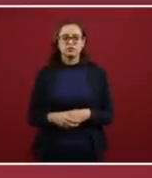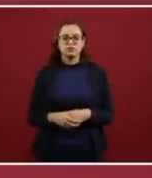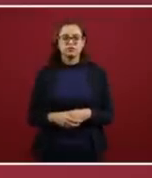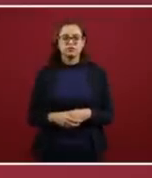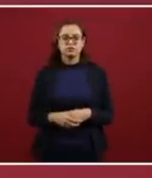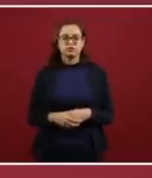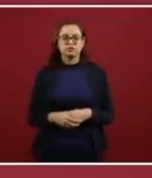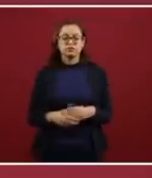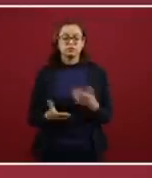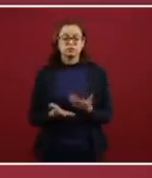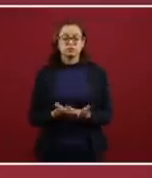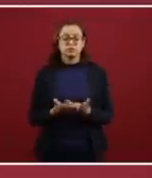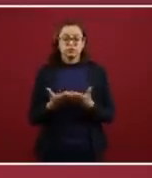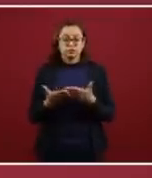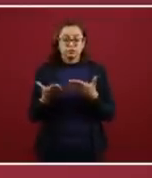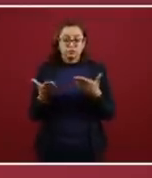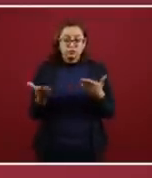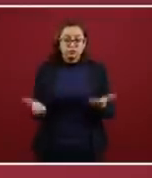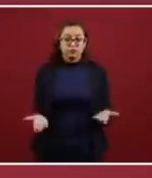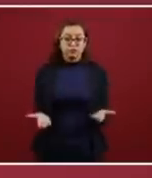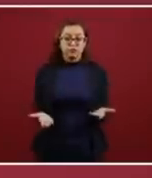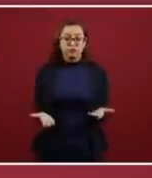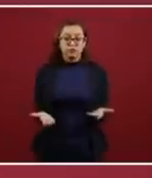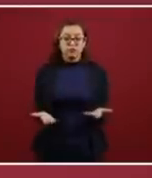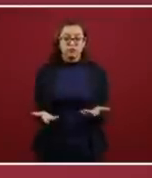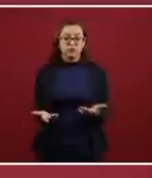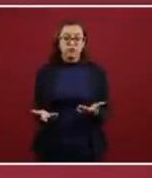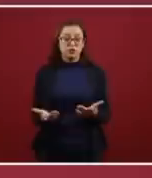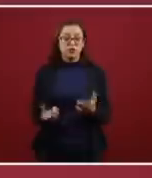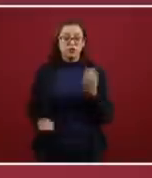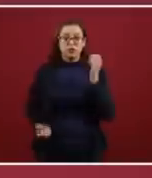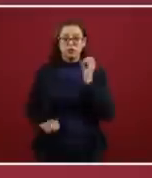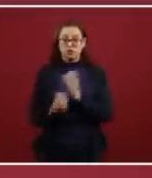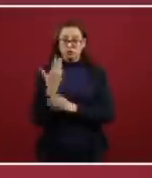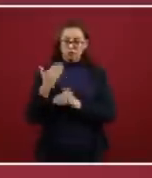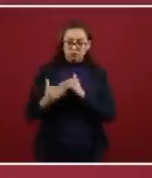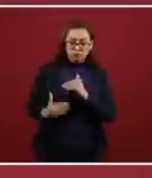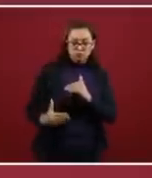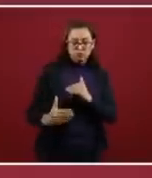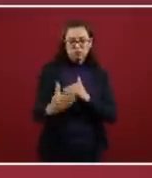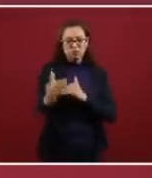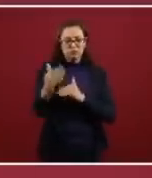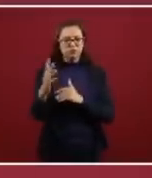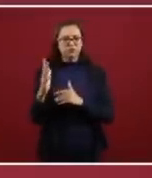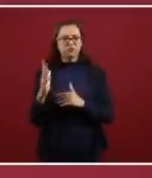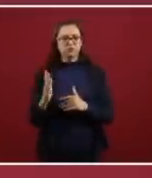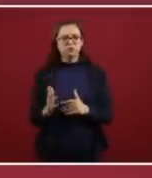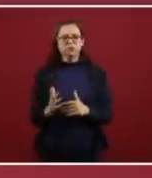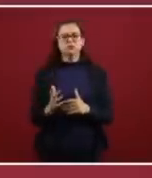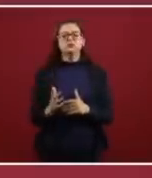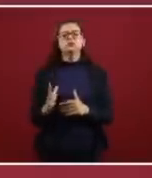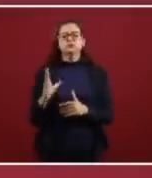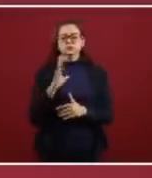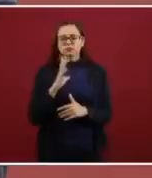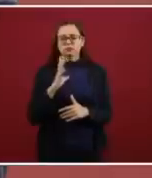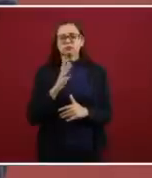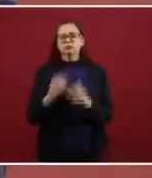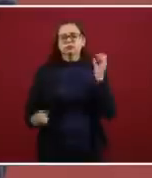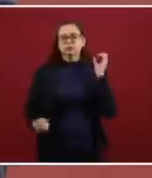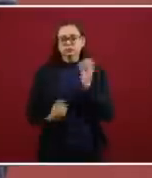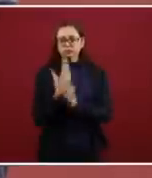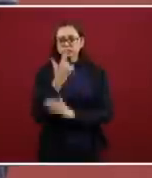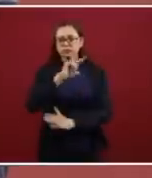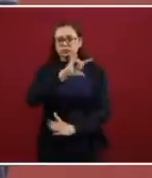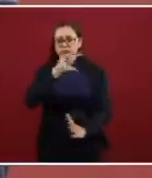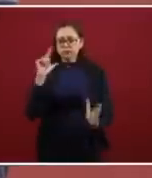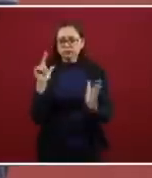y que ahora hay una nueva realidad, inclusive hay una nueva legislación,